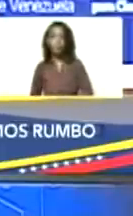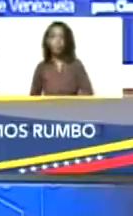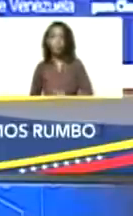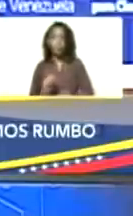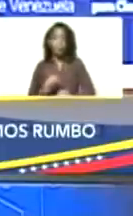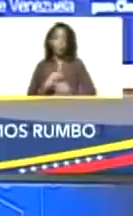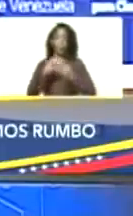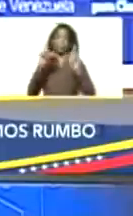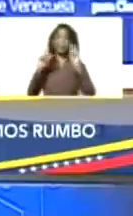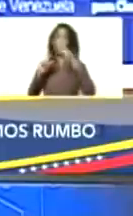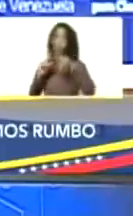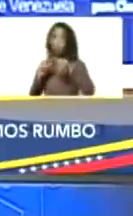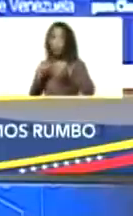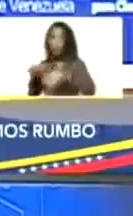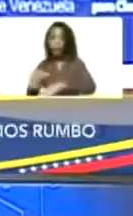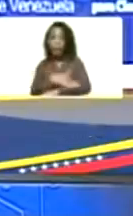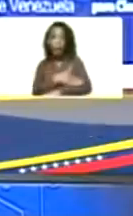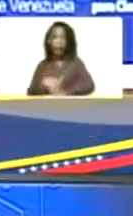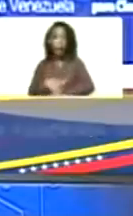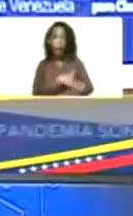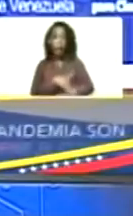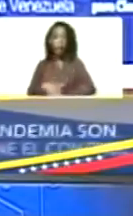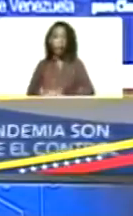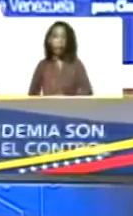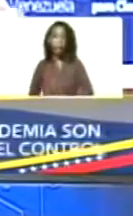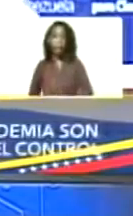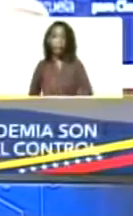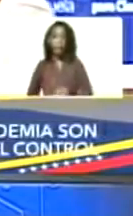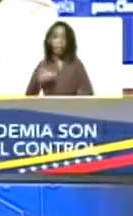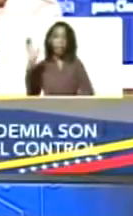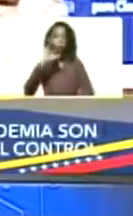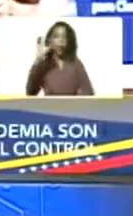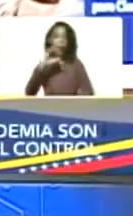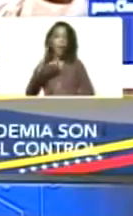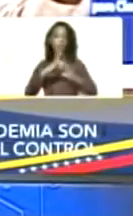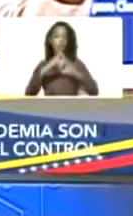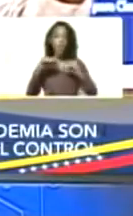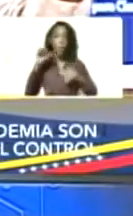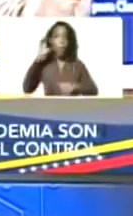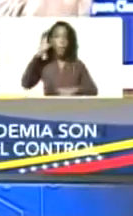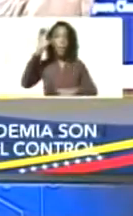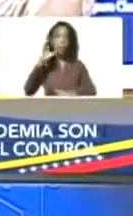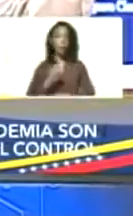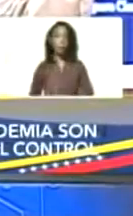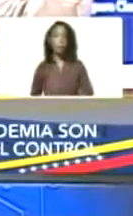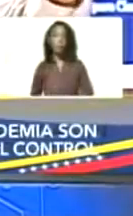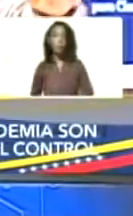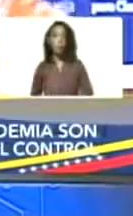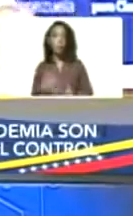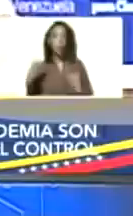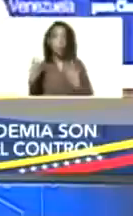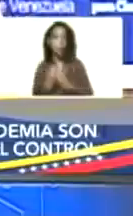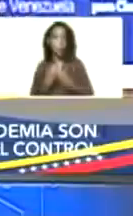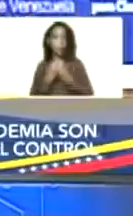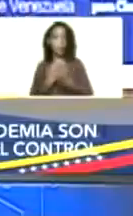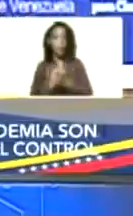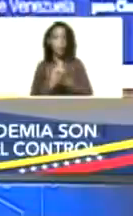Impresionante en las calles de Caracas y de todo el país, compañero.